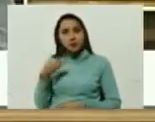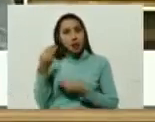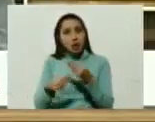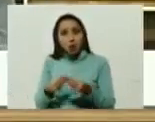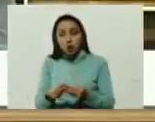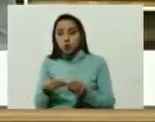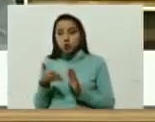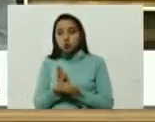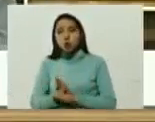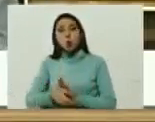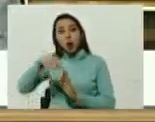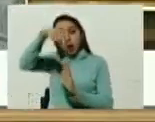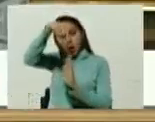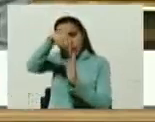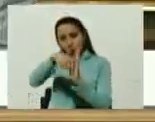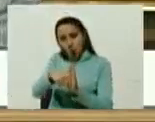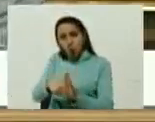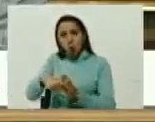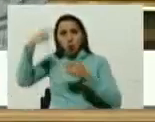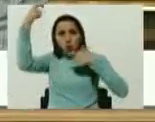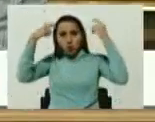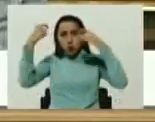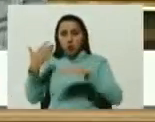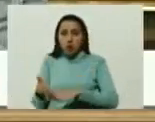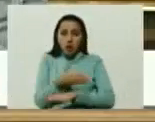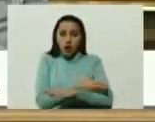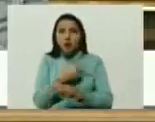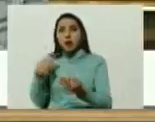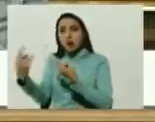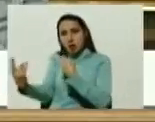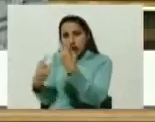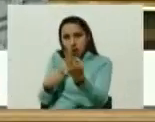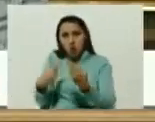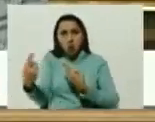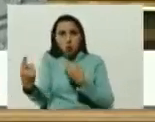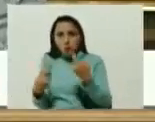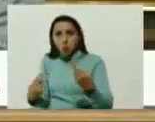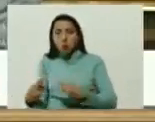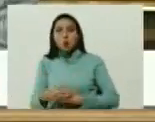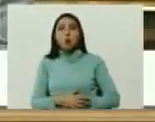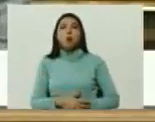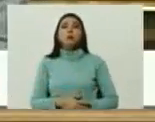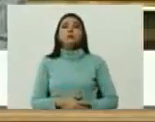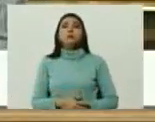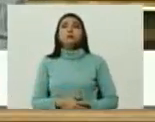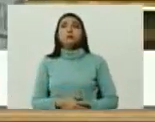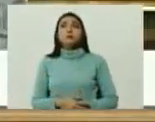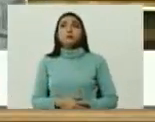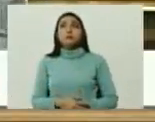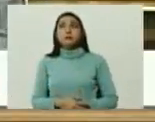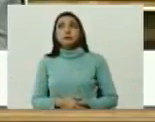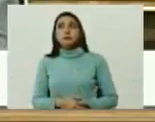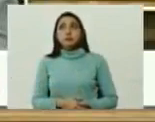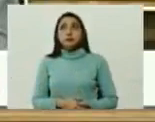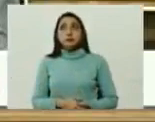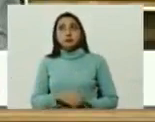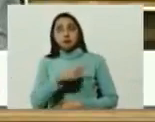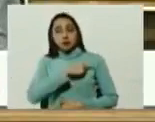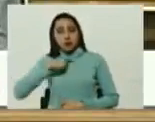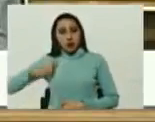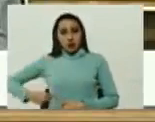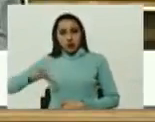inmensa profundización que nuestro comandante chávez hizo de las relaciones con nuestro hermano mayor de la república popular china